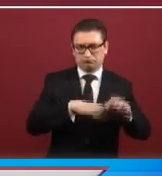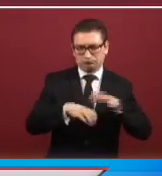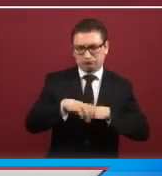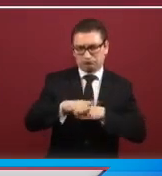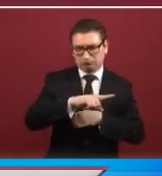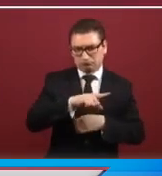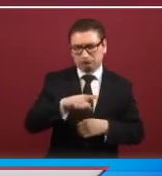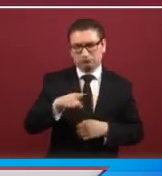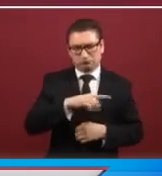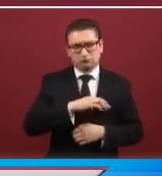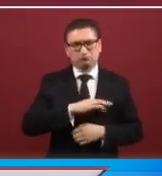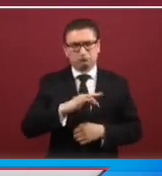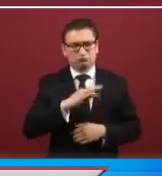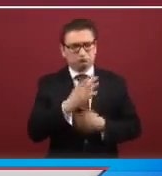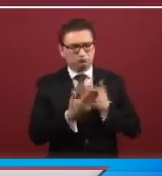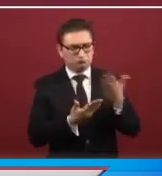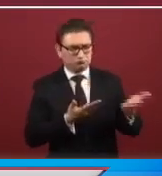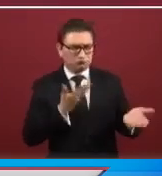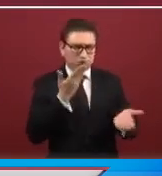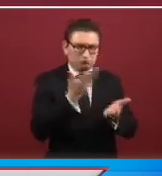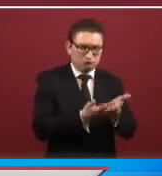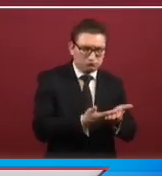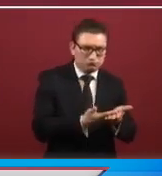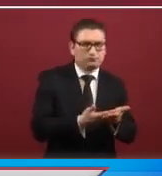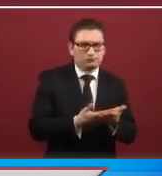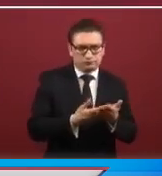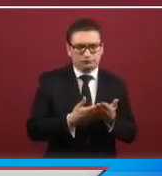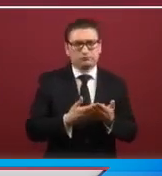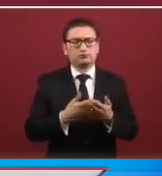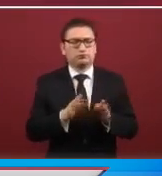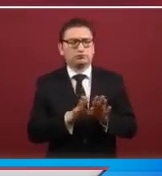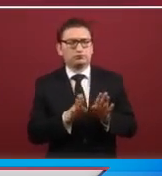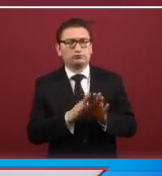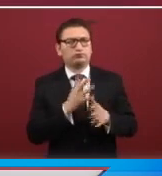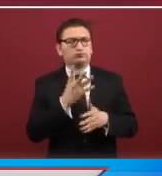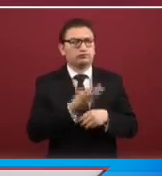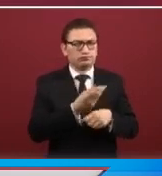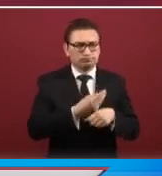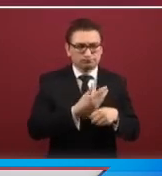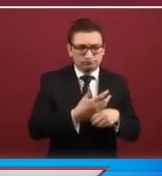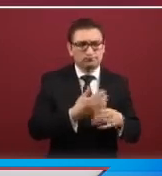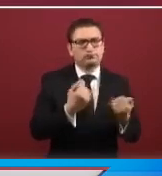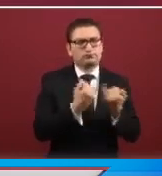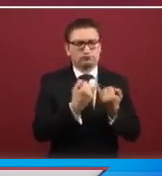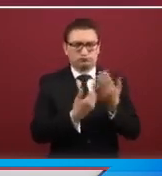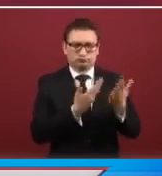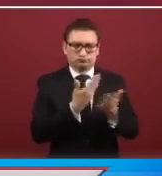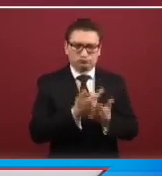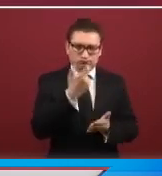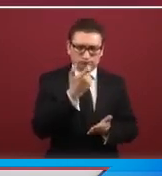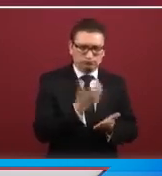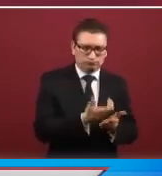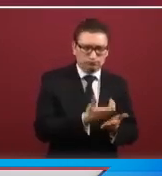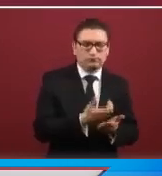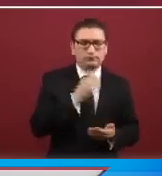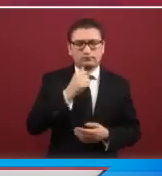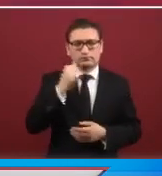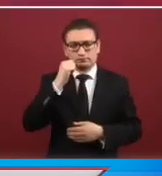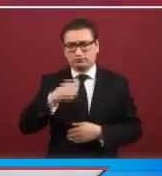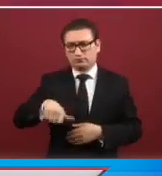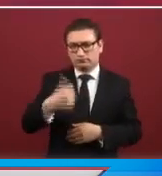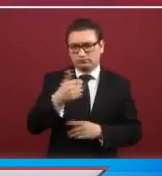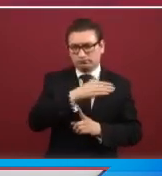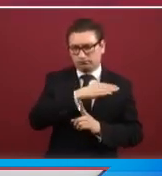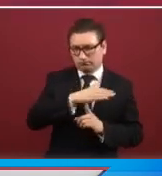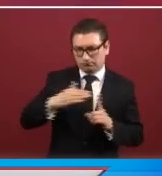tecnócratas corruptos y las calificadoras son los responsables de la caída en producción energética en México. Existe la capacidad técnica y el presidente hace un